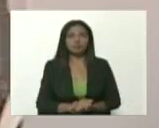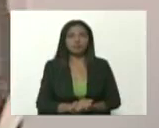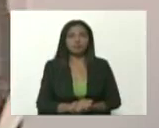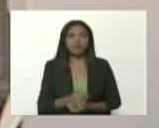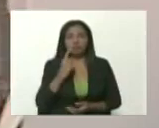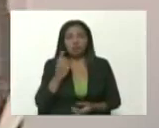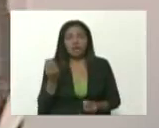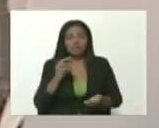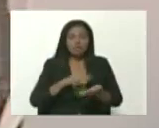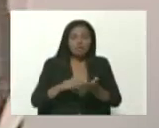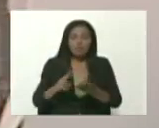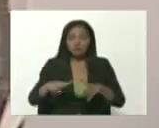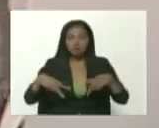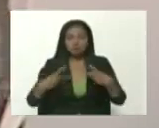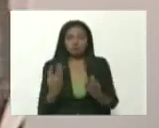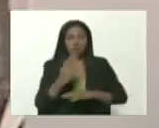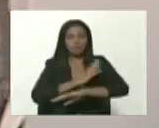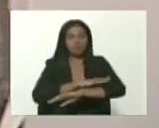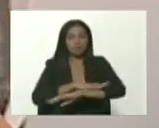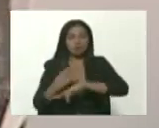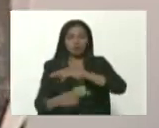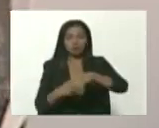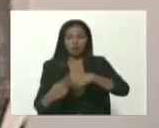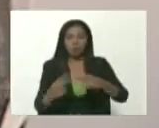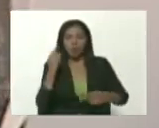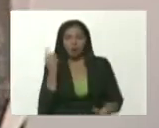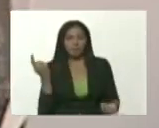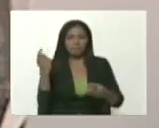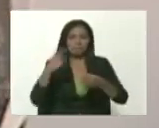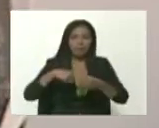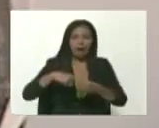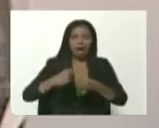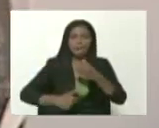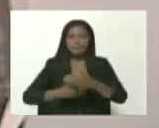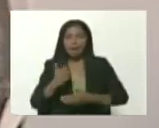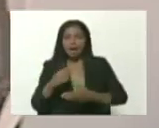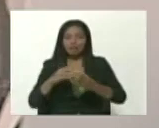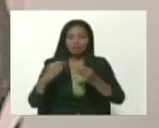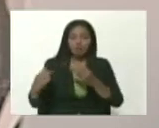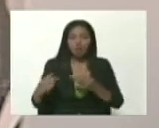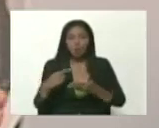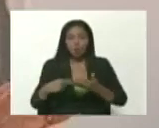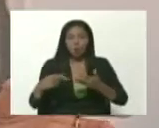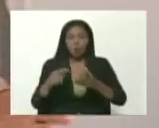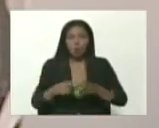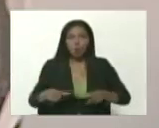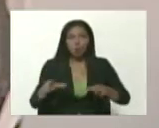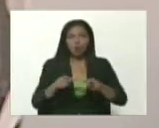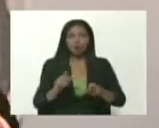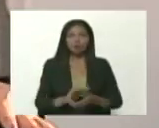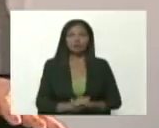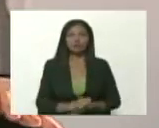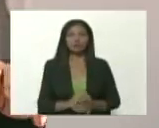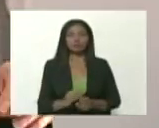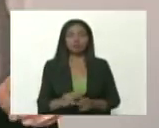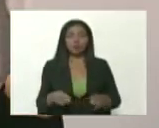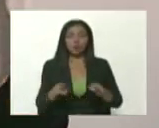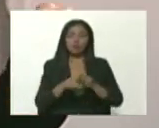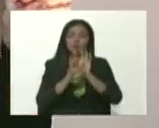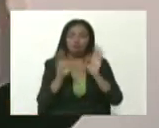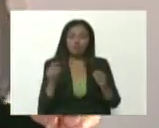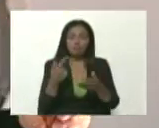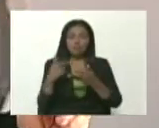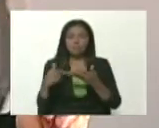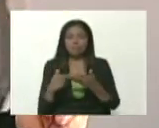que ratifica el carácter revolucionario, que las mujeres están incorporadas en todas las instancias y en estas instancias que